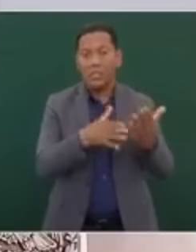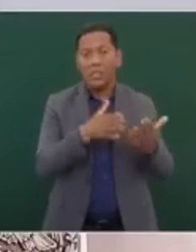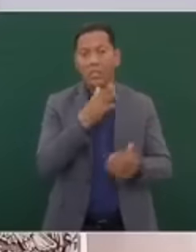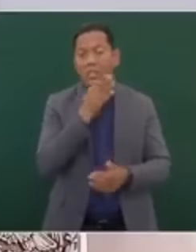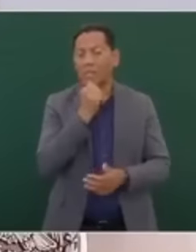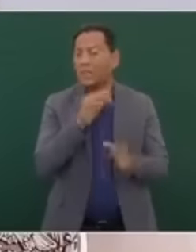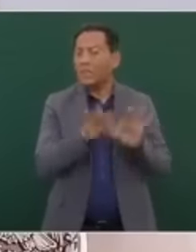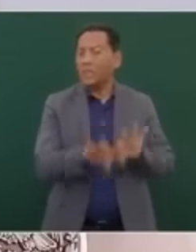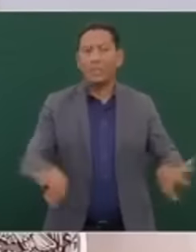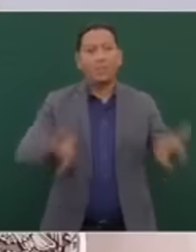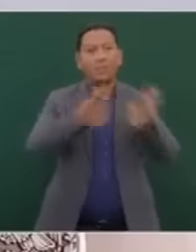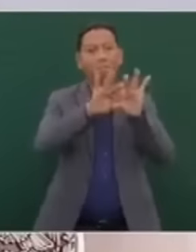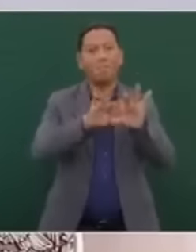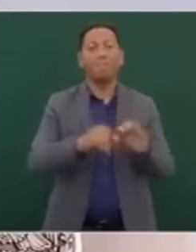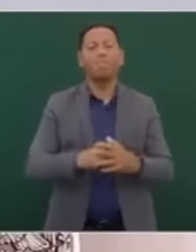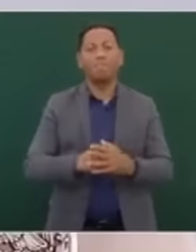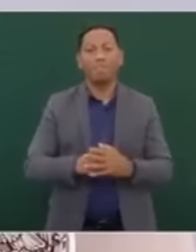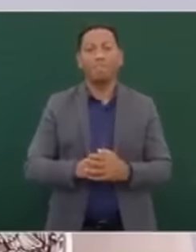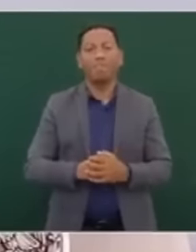fundamental.